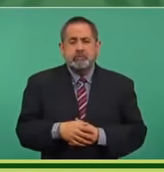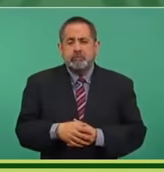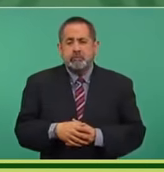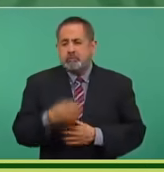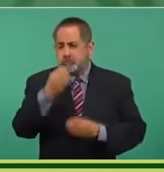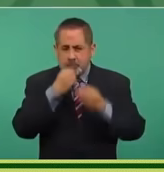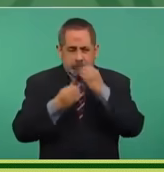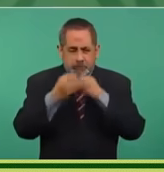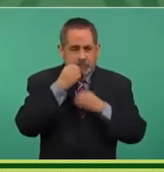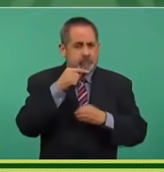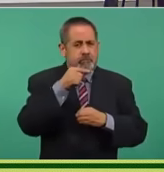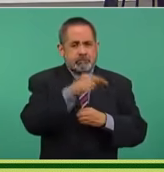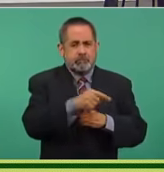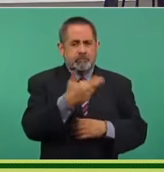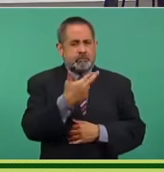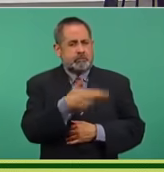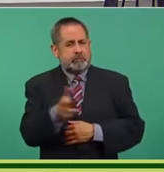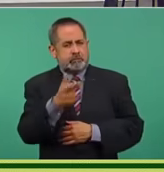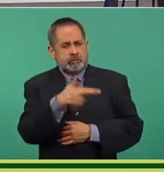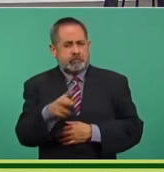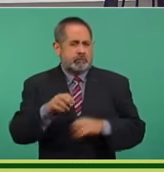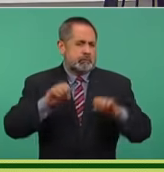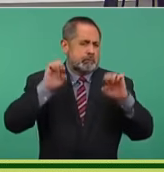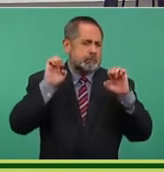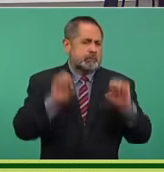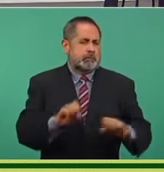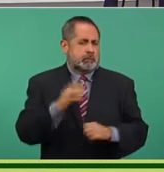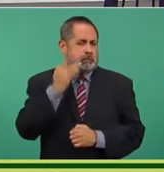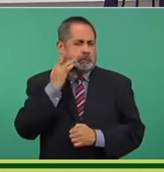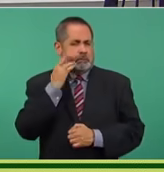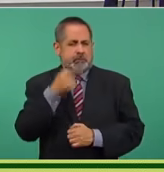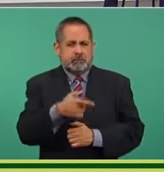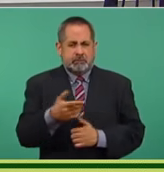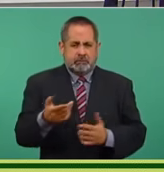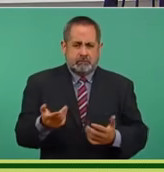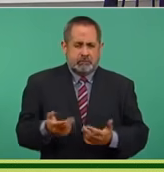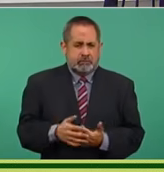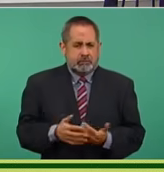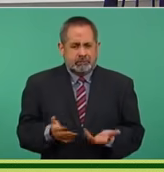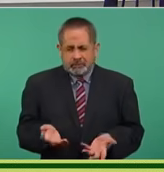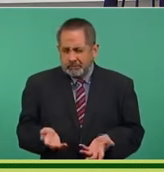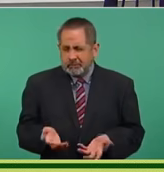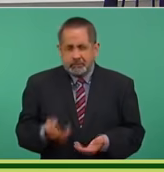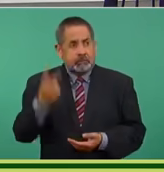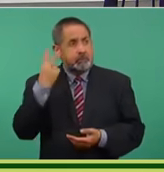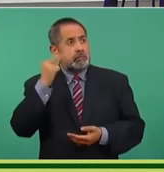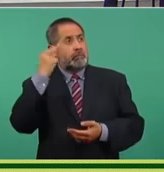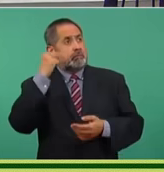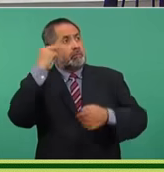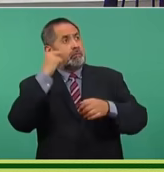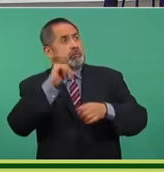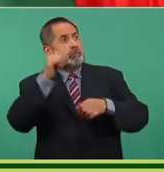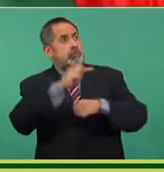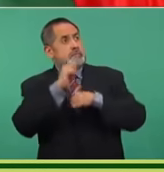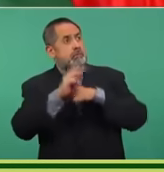comidas en restaurantes de lujo y viajes al extranjero